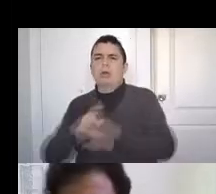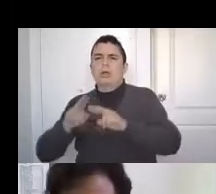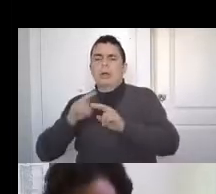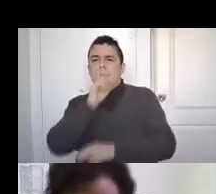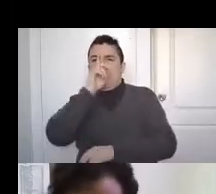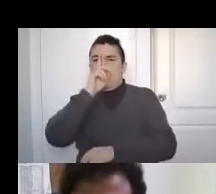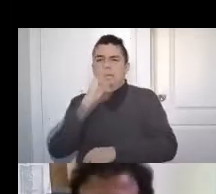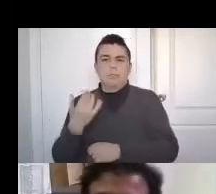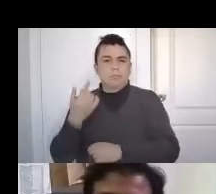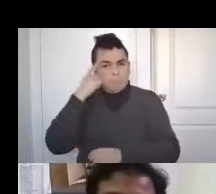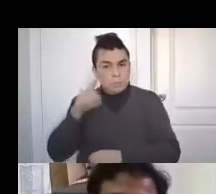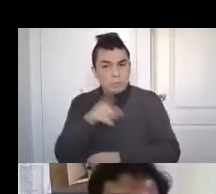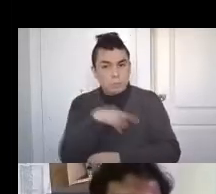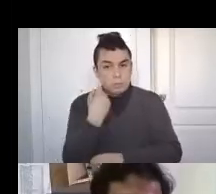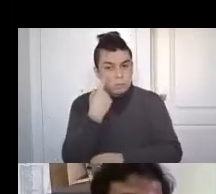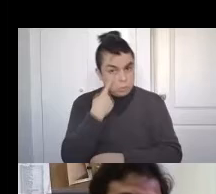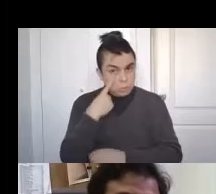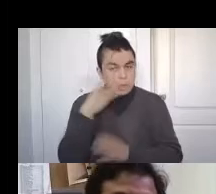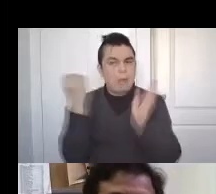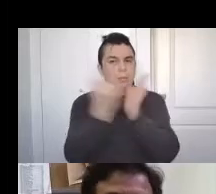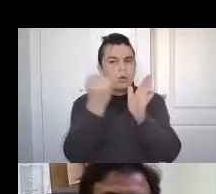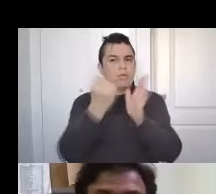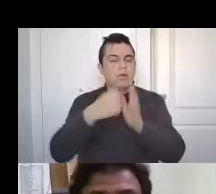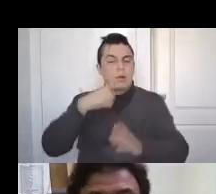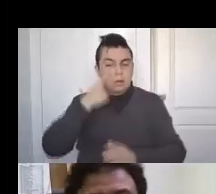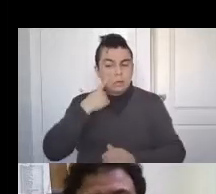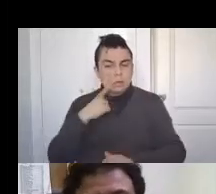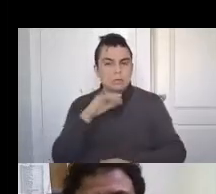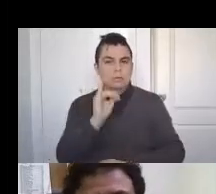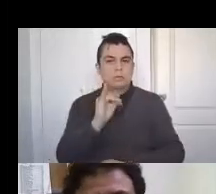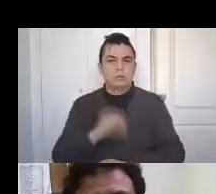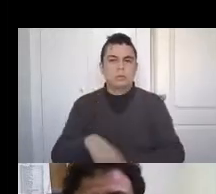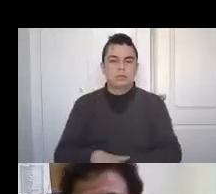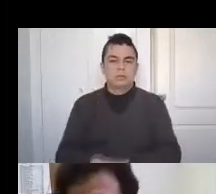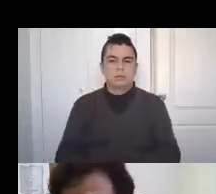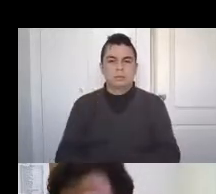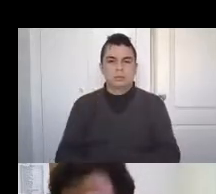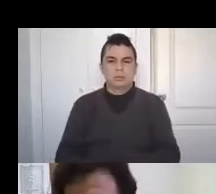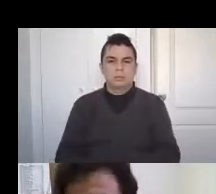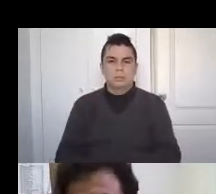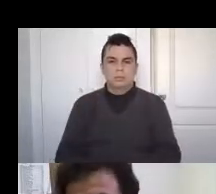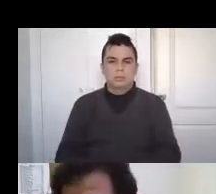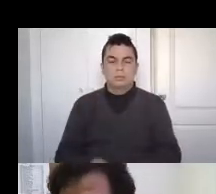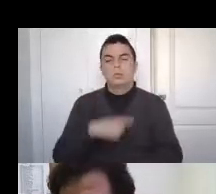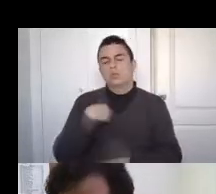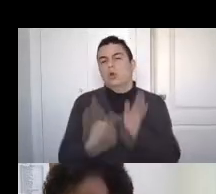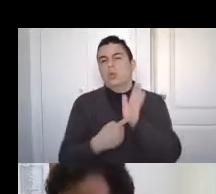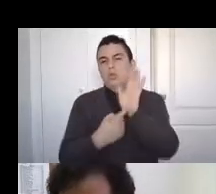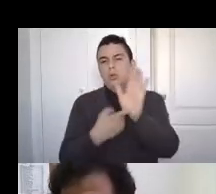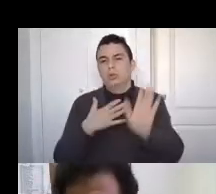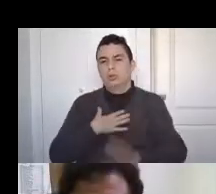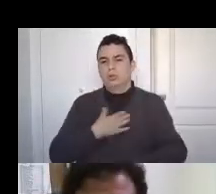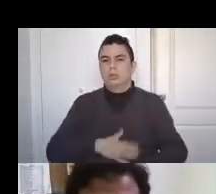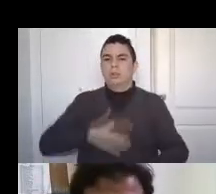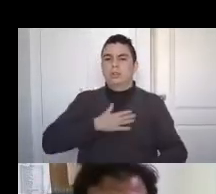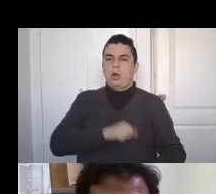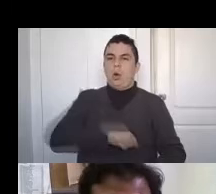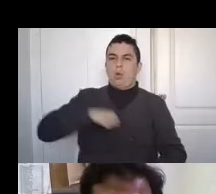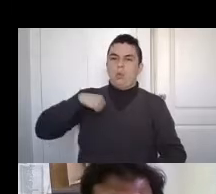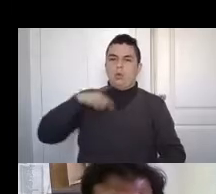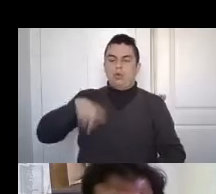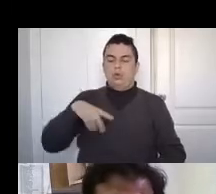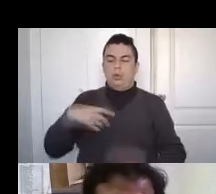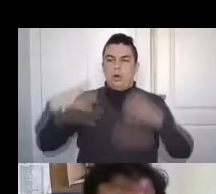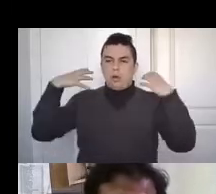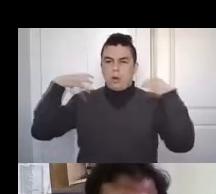Ok, pero veamos si usted está acreditado. Y acá podemos ver las universidades, yo lo muestro porque es un orgullo y fui coordinador de esta red